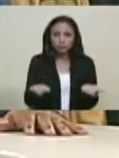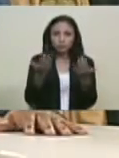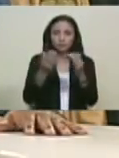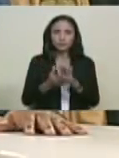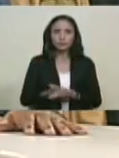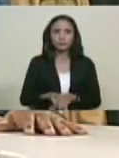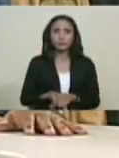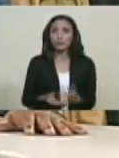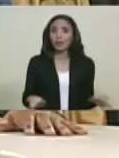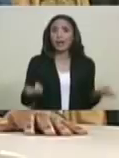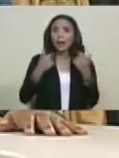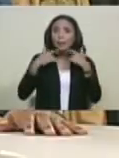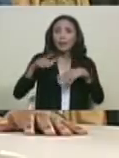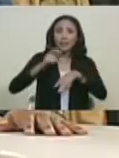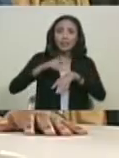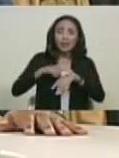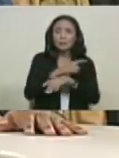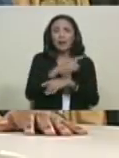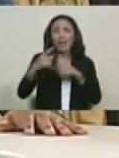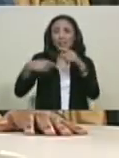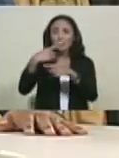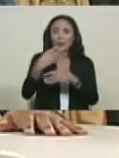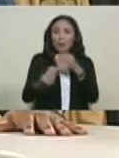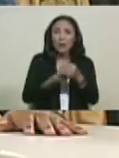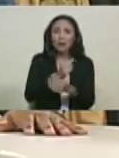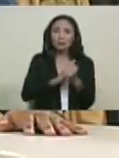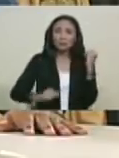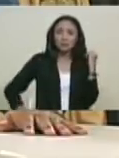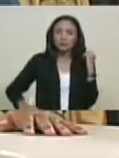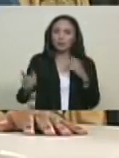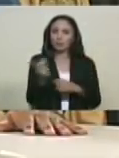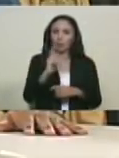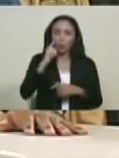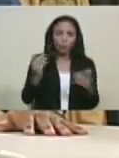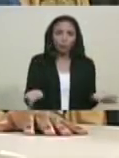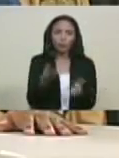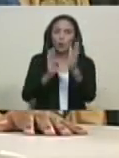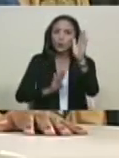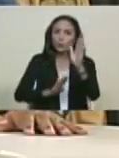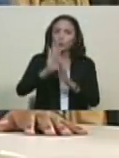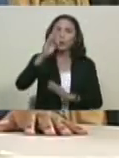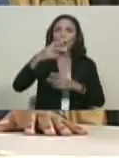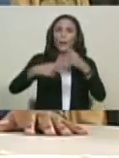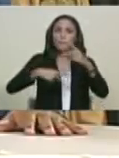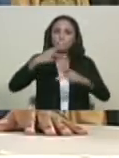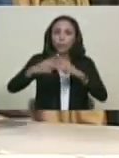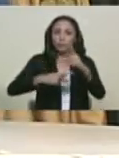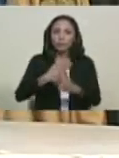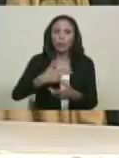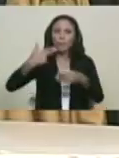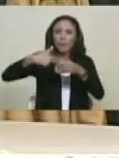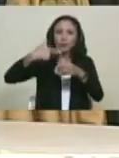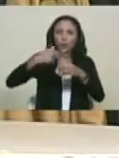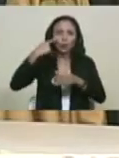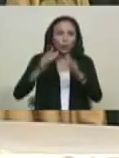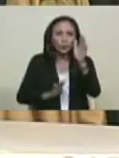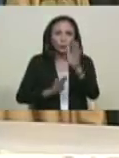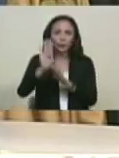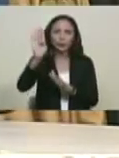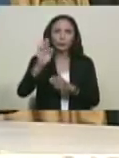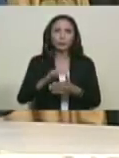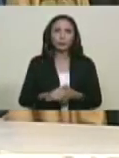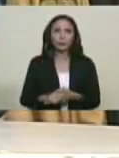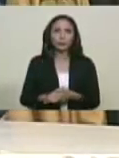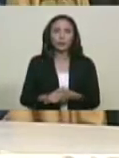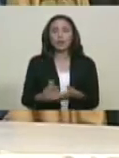sin perder tiempo es clave aumentar la producción petrolera y liberar el